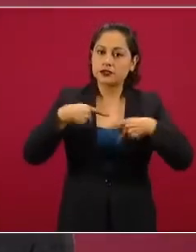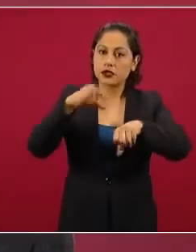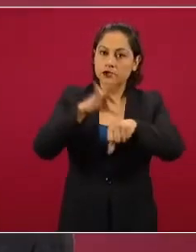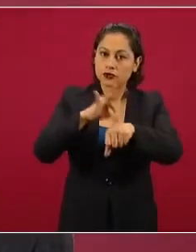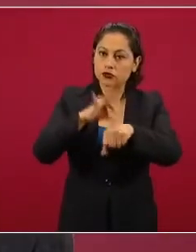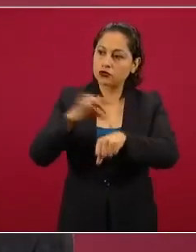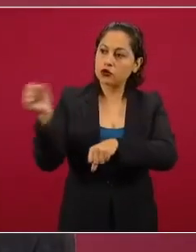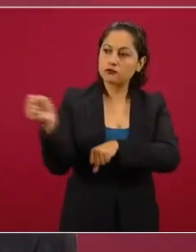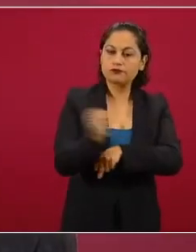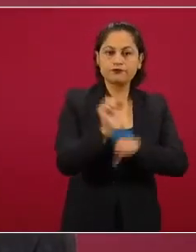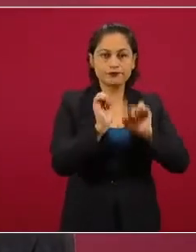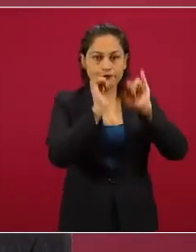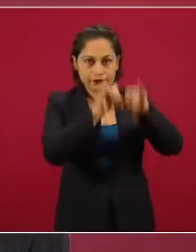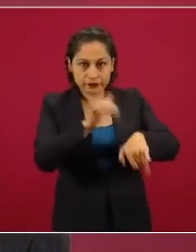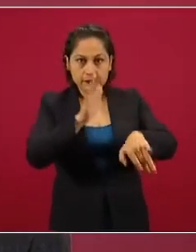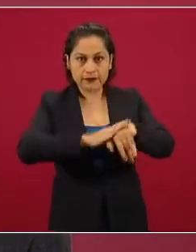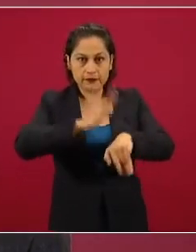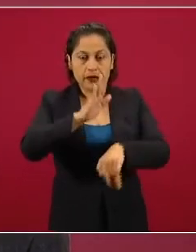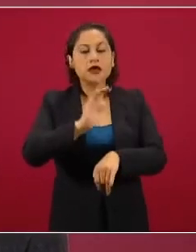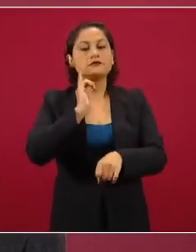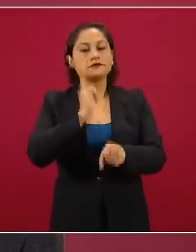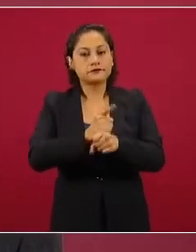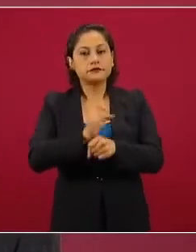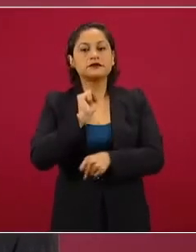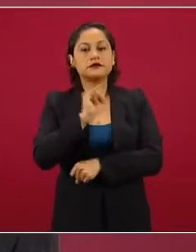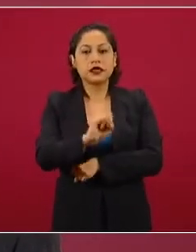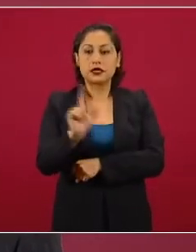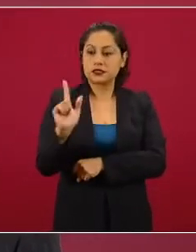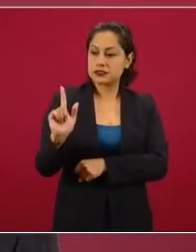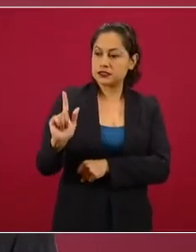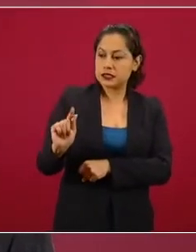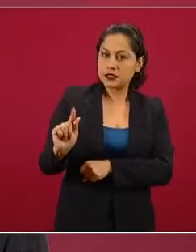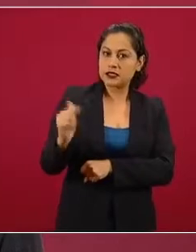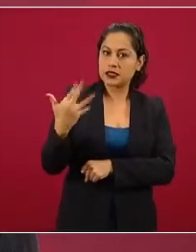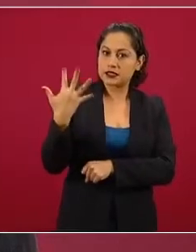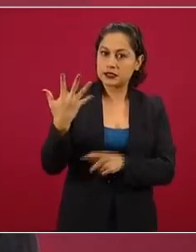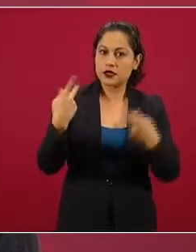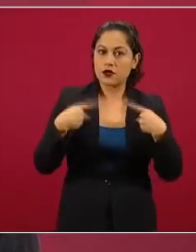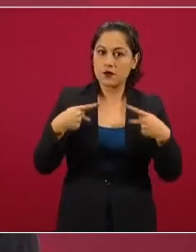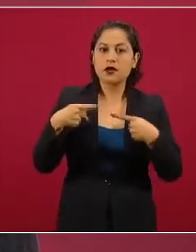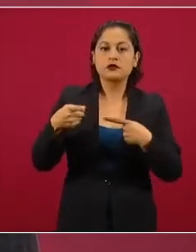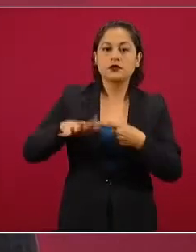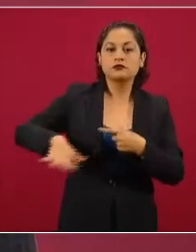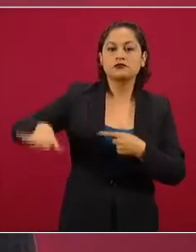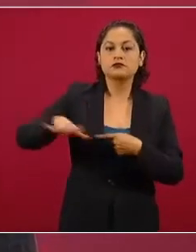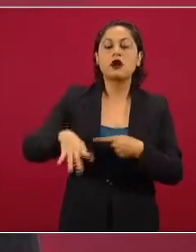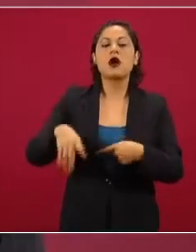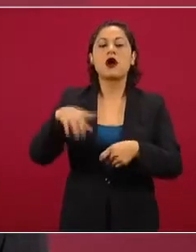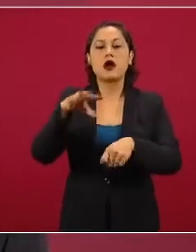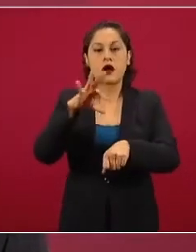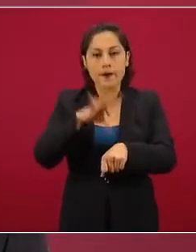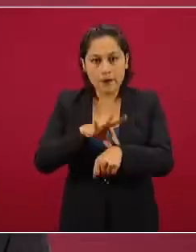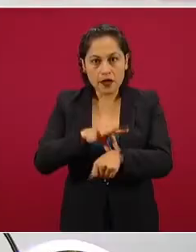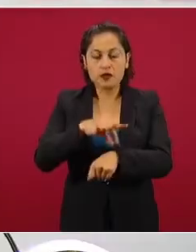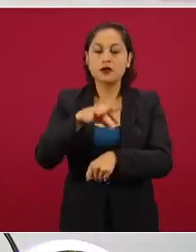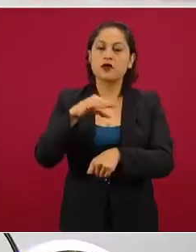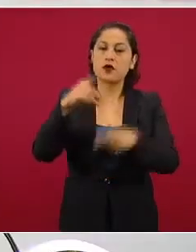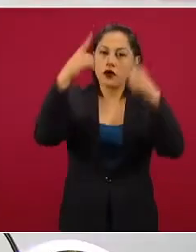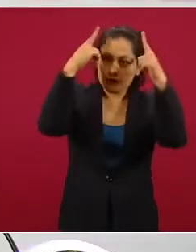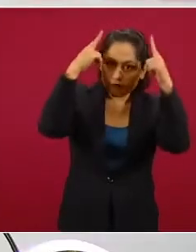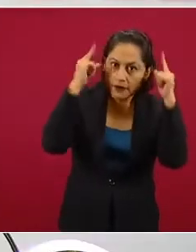paramédico, y se identificó la necesidad de 75 personas, que incluye médicos, enfermeras, médicos especialistas